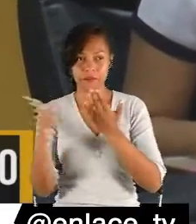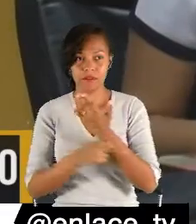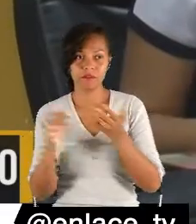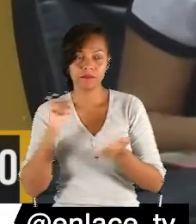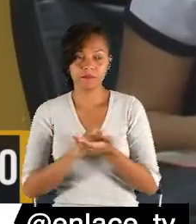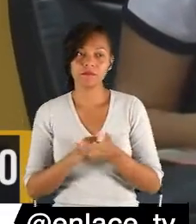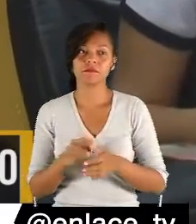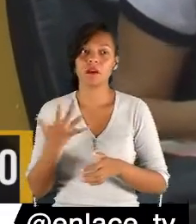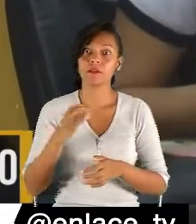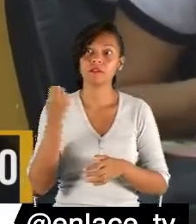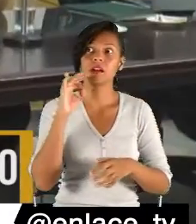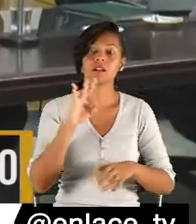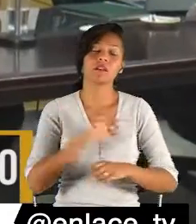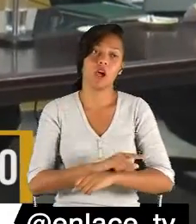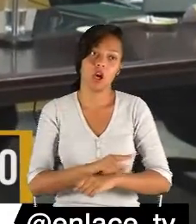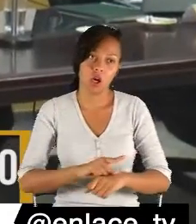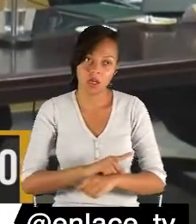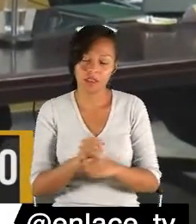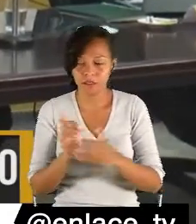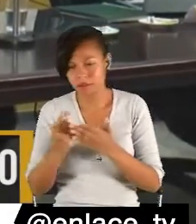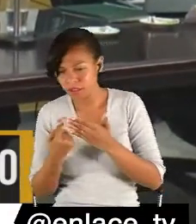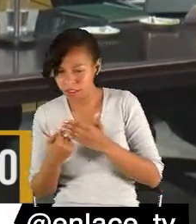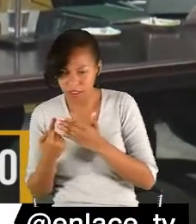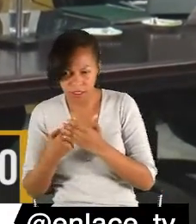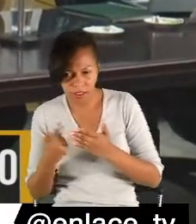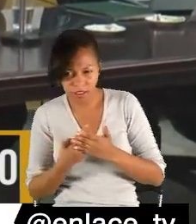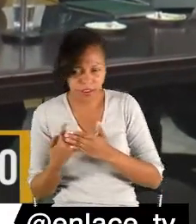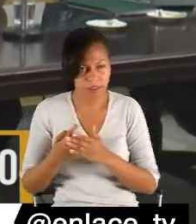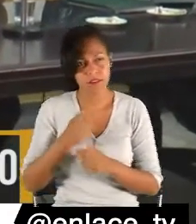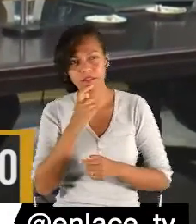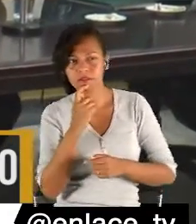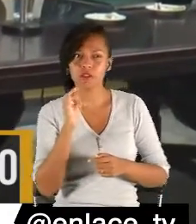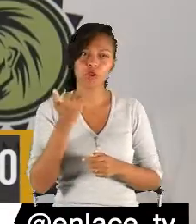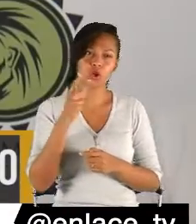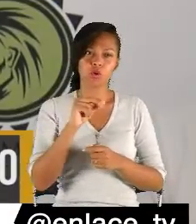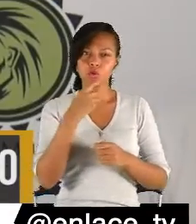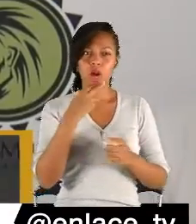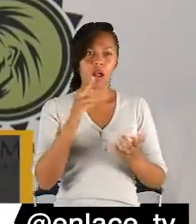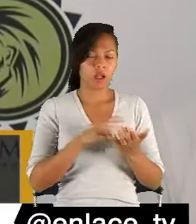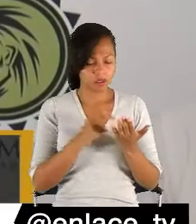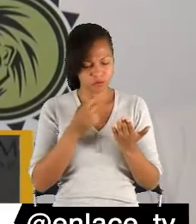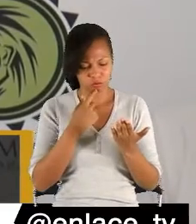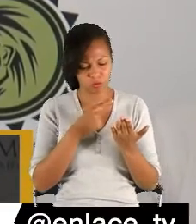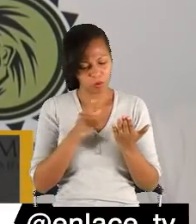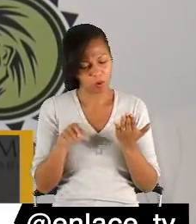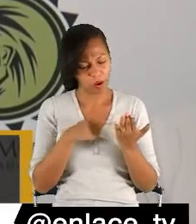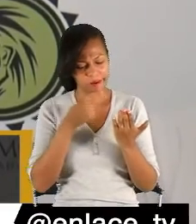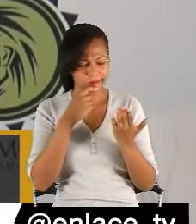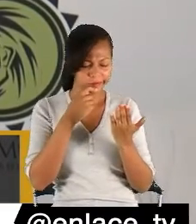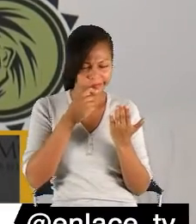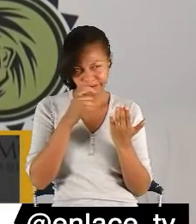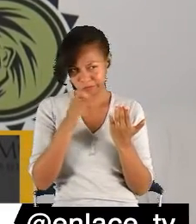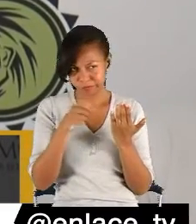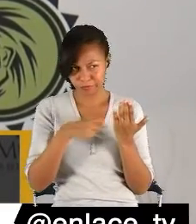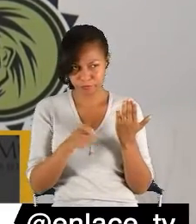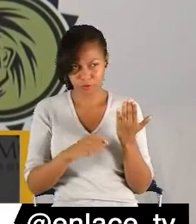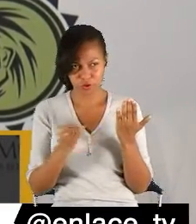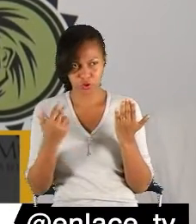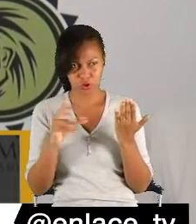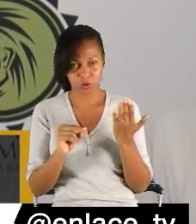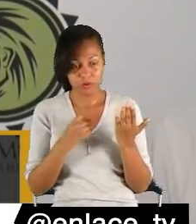casi 13 horas le podemos dar la mayor celeridad a esta carta de navegación que necesitaba el municipio